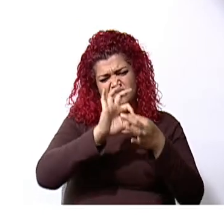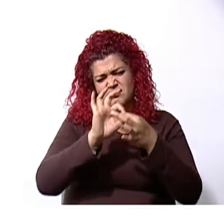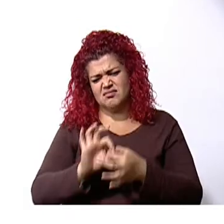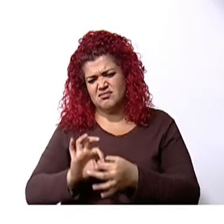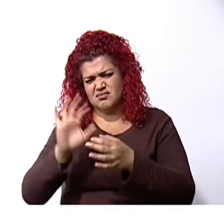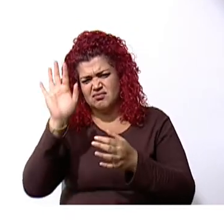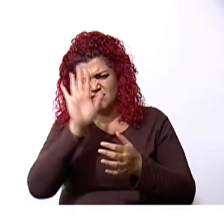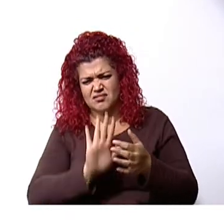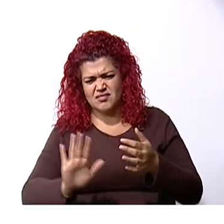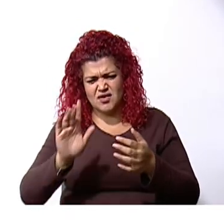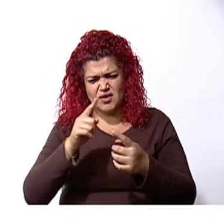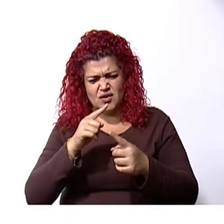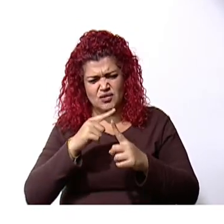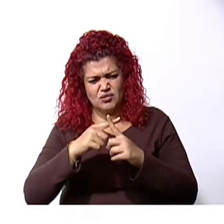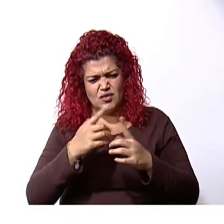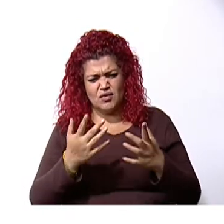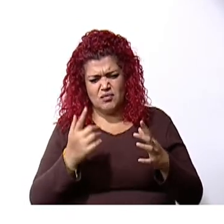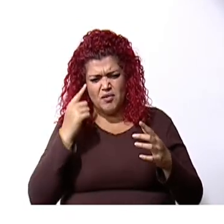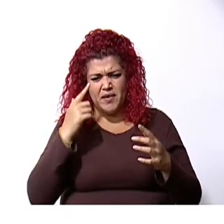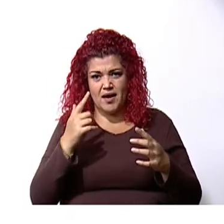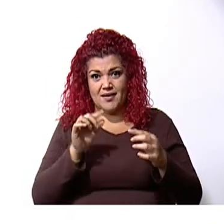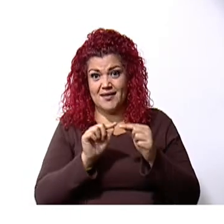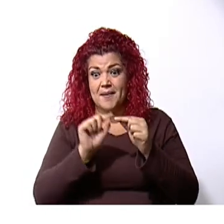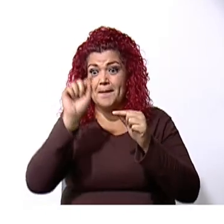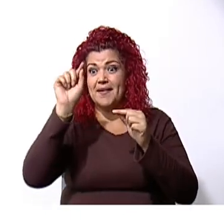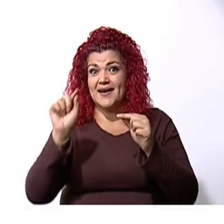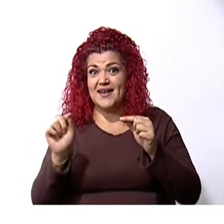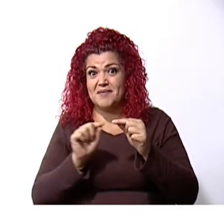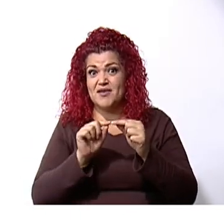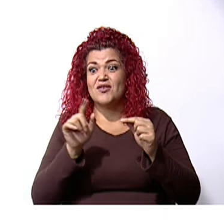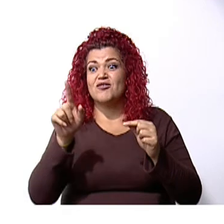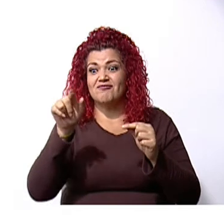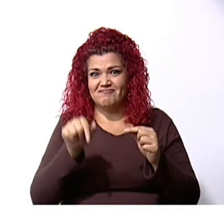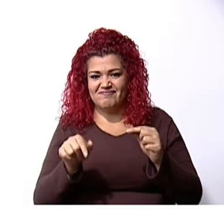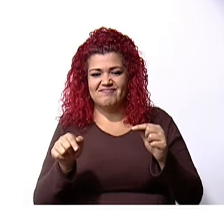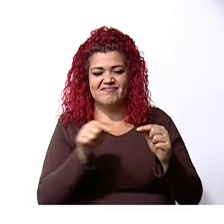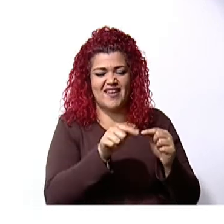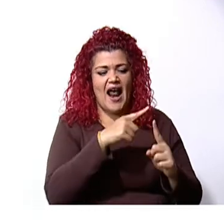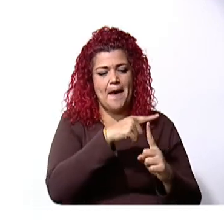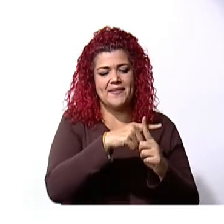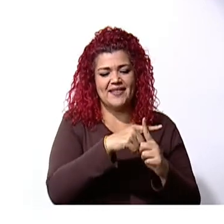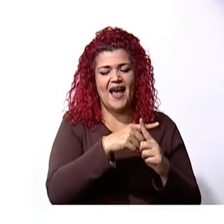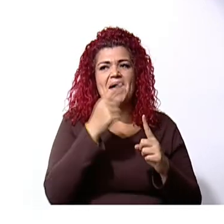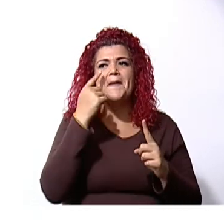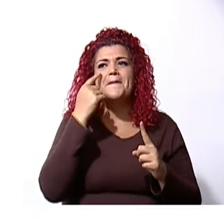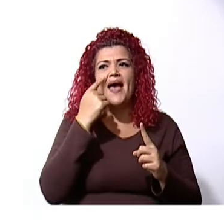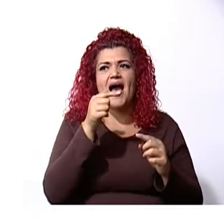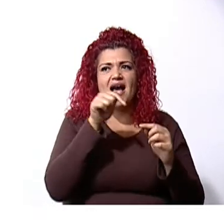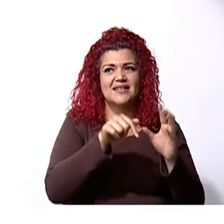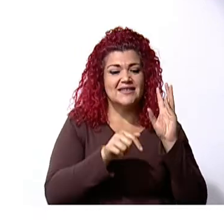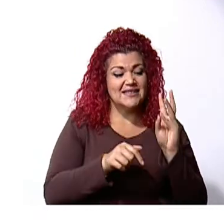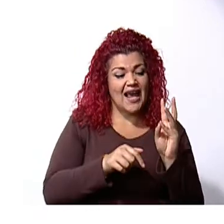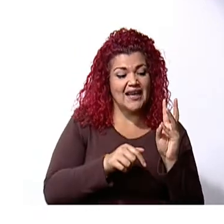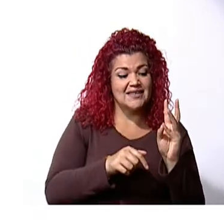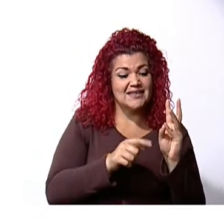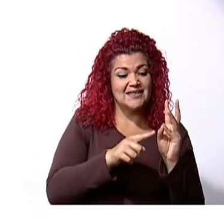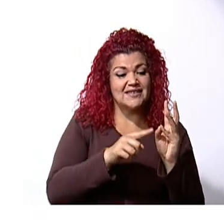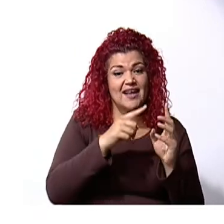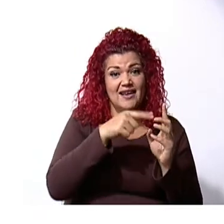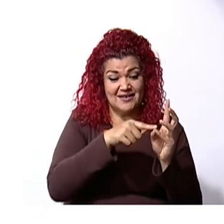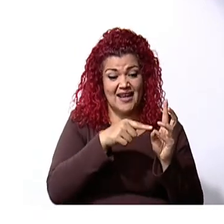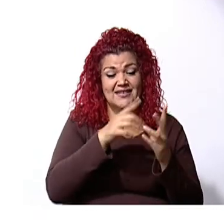Igual, el perímetro del triángulo 2 es la mitad del triángulo 1. Observen ahí, 6 entre